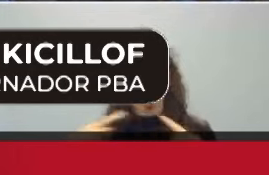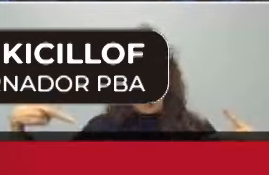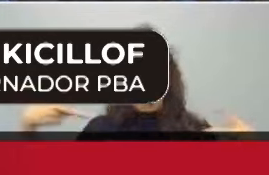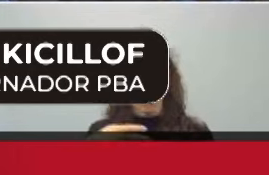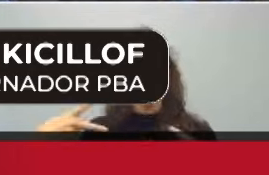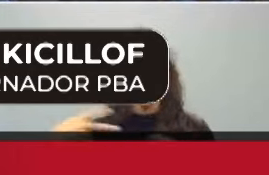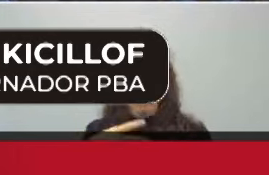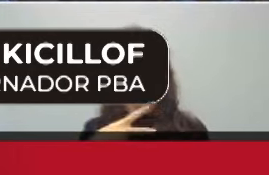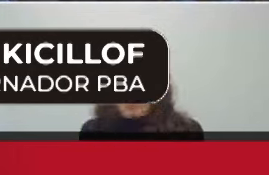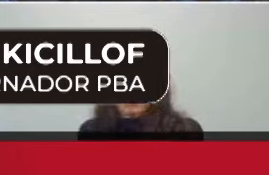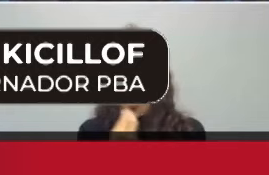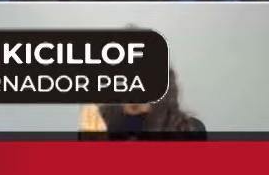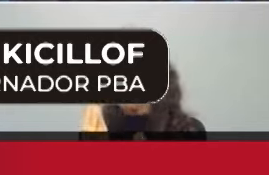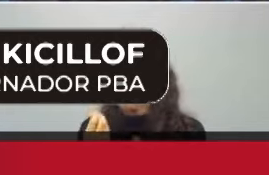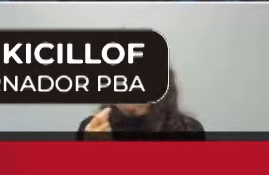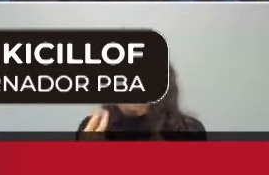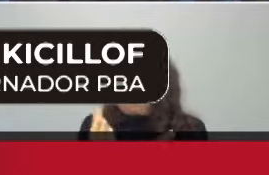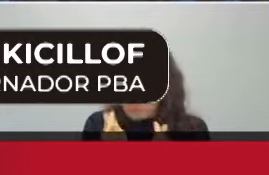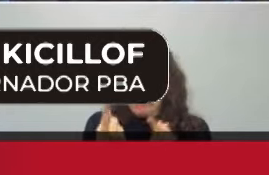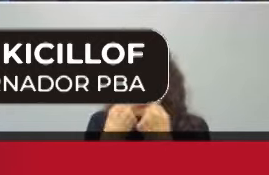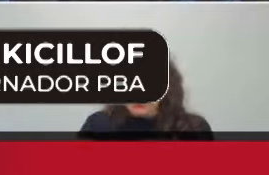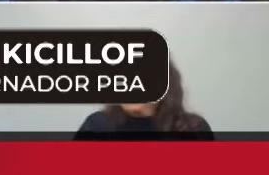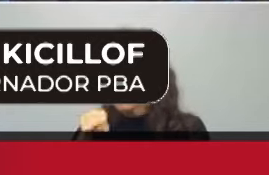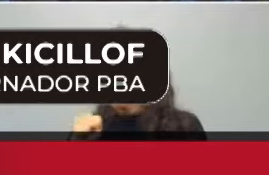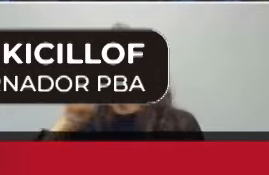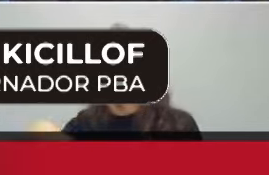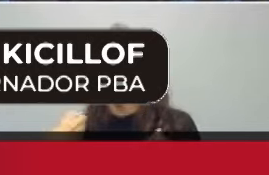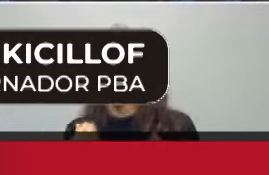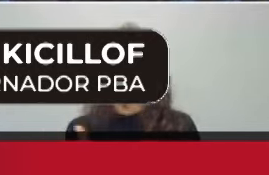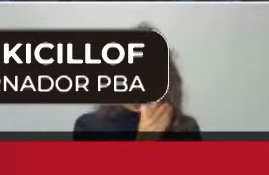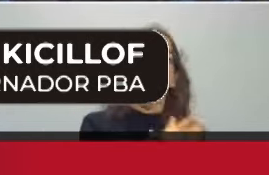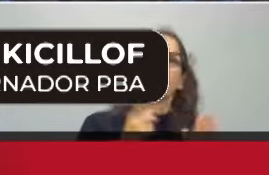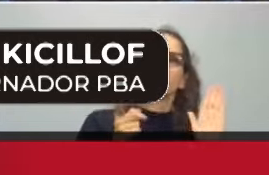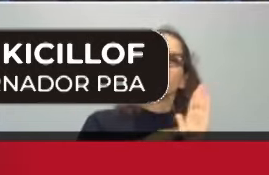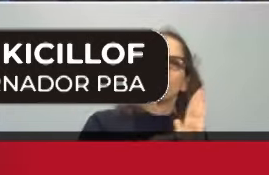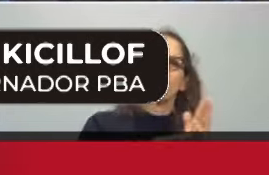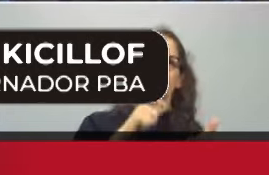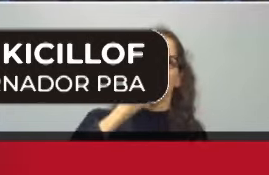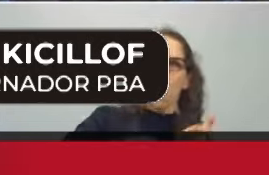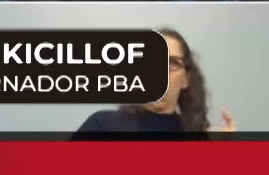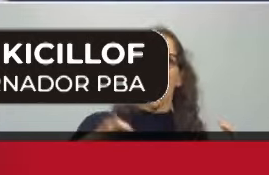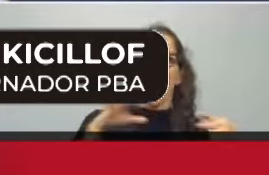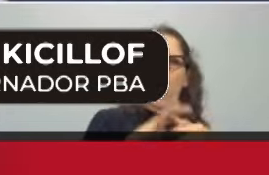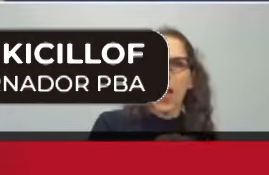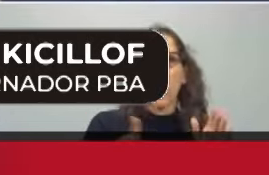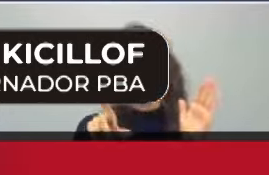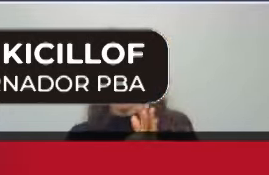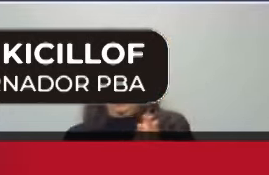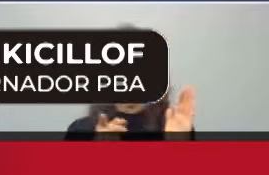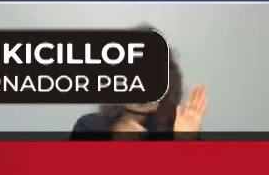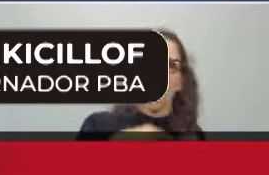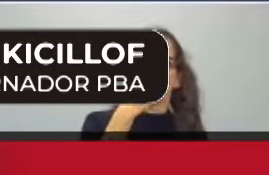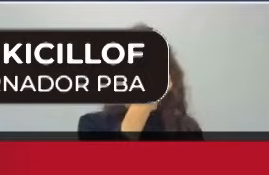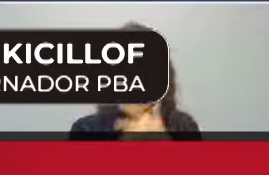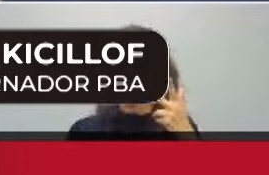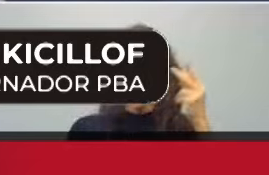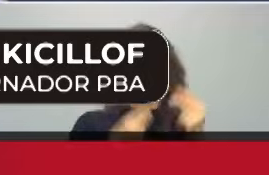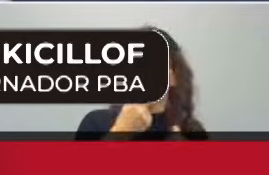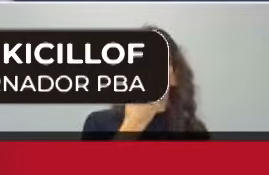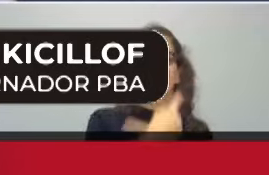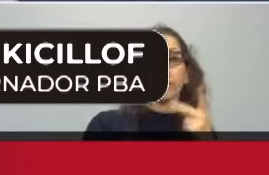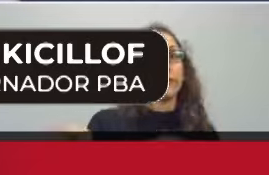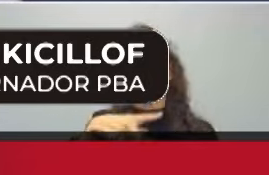están reflejados en convenios, en normas, en leyes, en presupuestos, y que se han cortado, y ahí sí, de manera